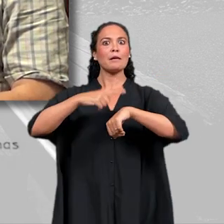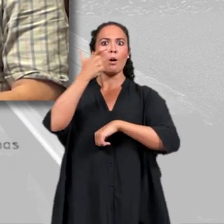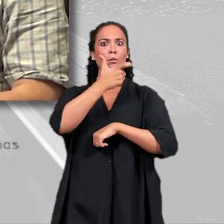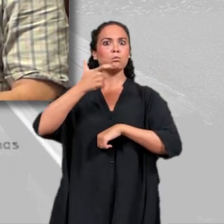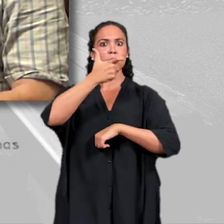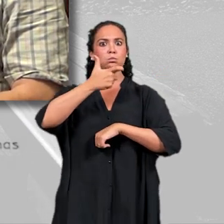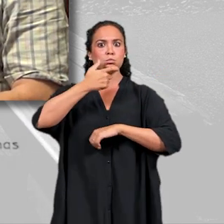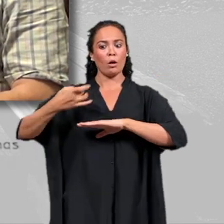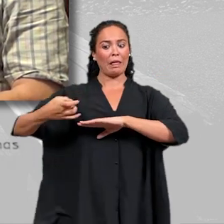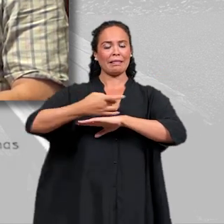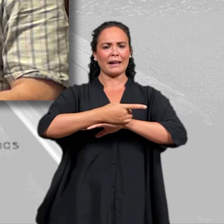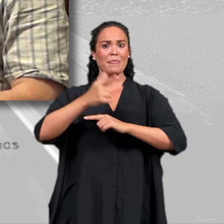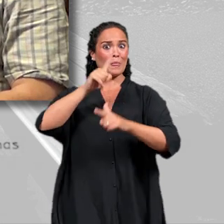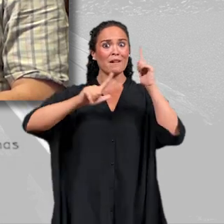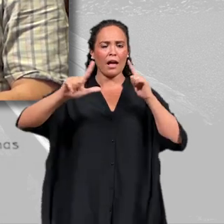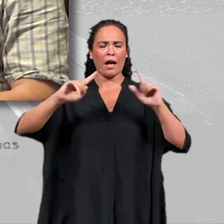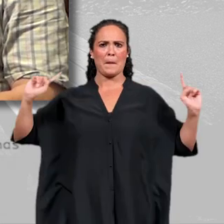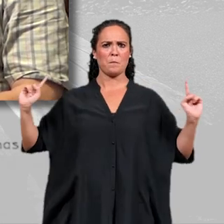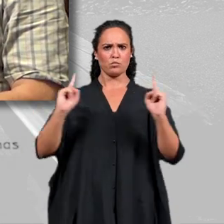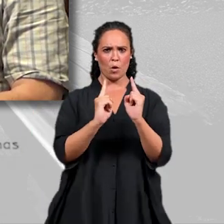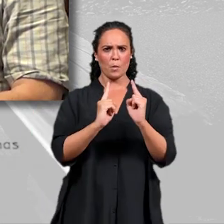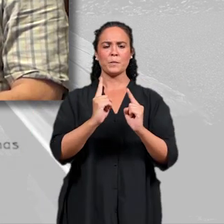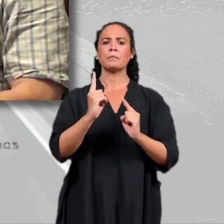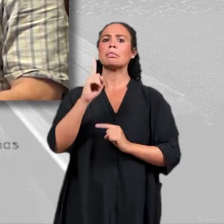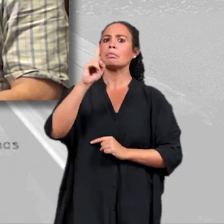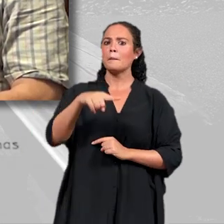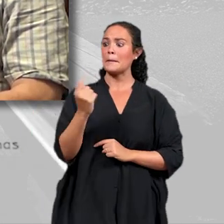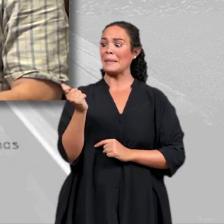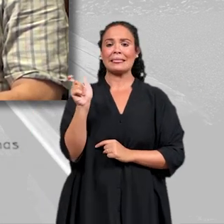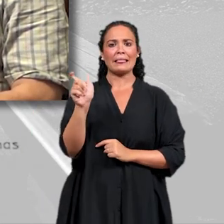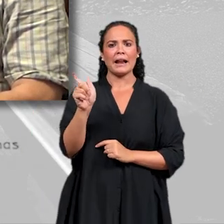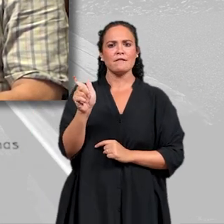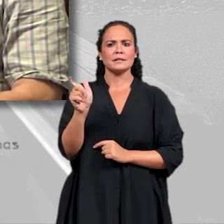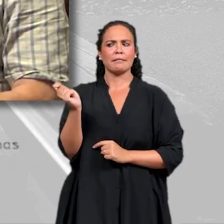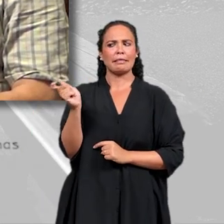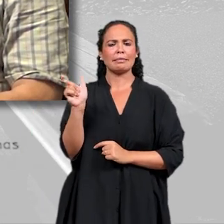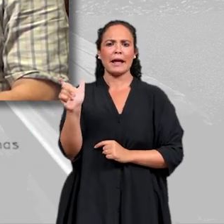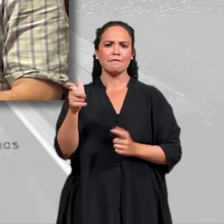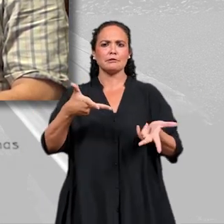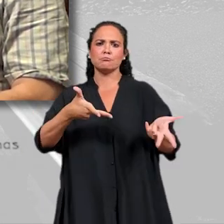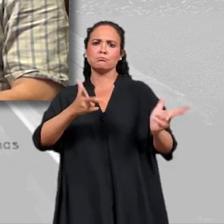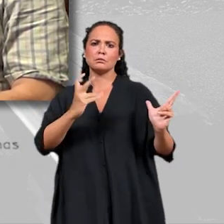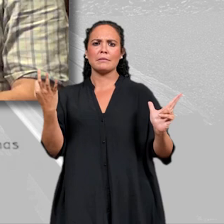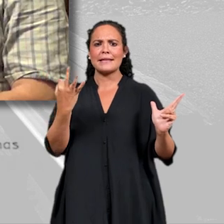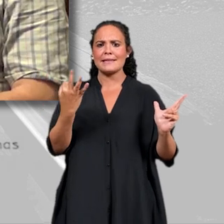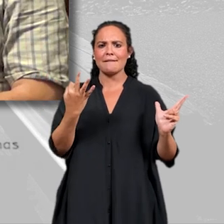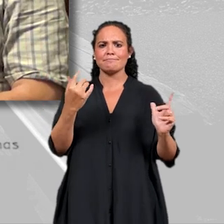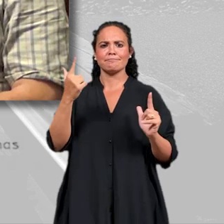increíblemente, a la mitad del tiempo. Se pusieron tarifas que pues permitieron el